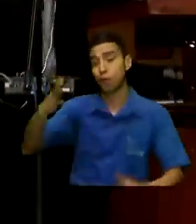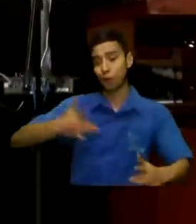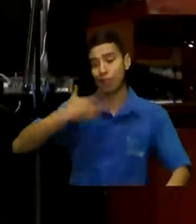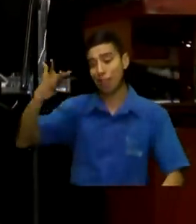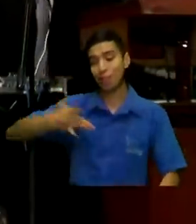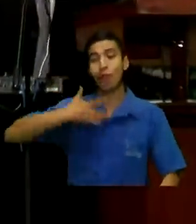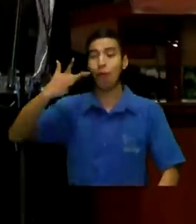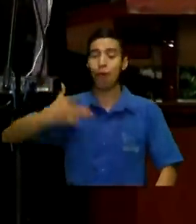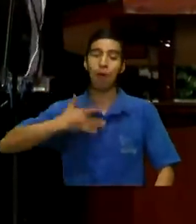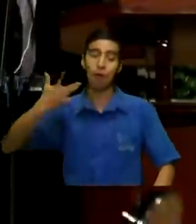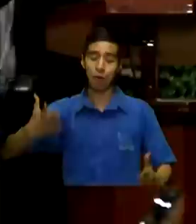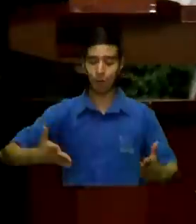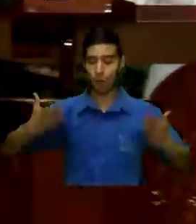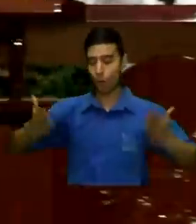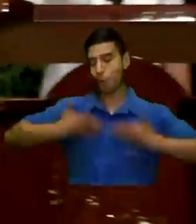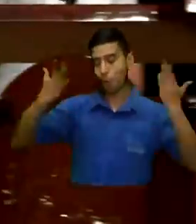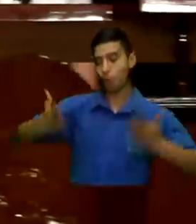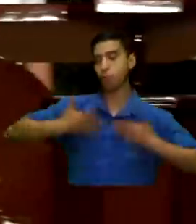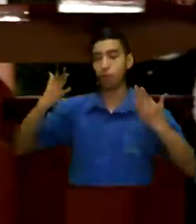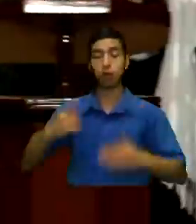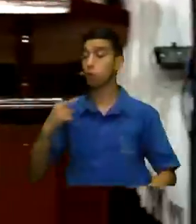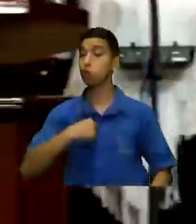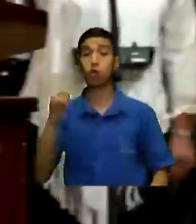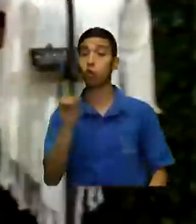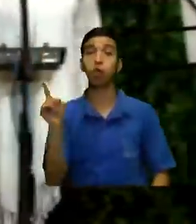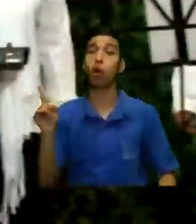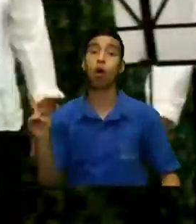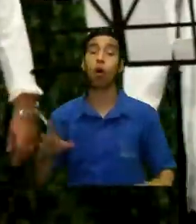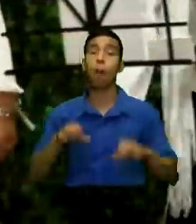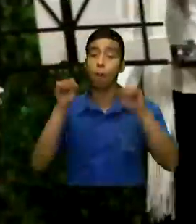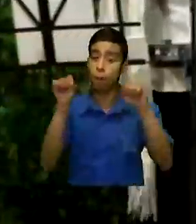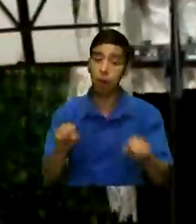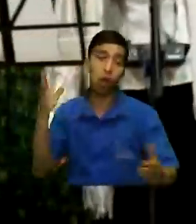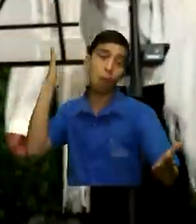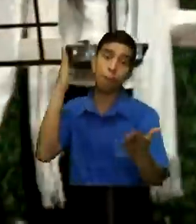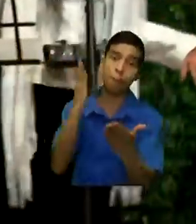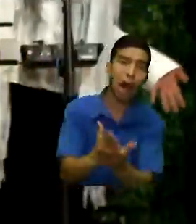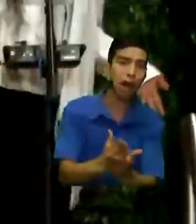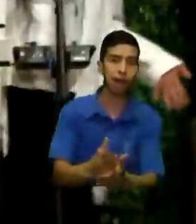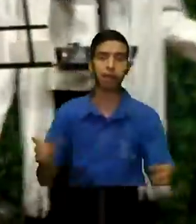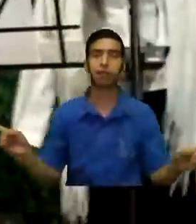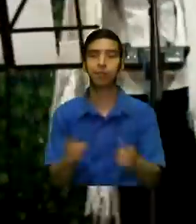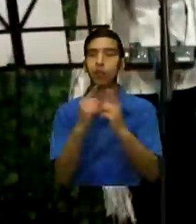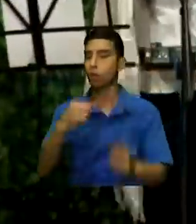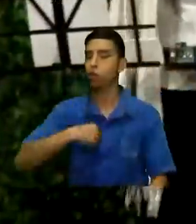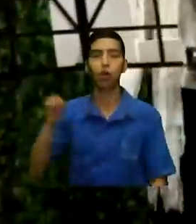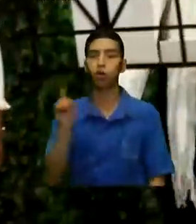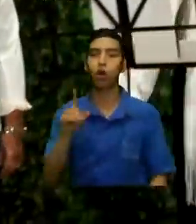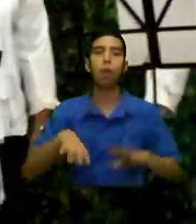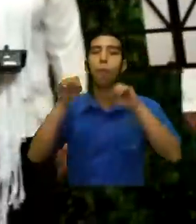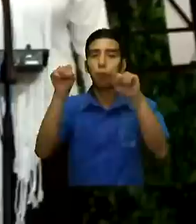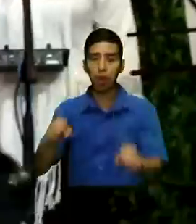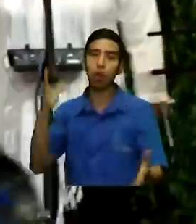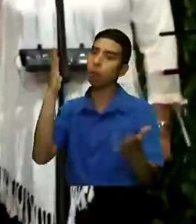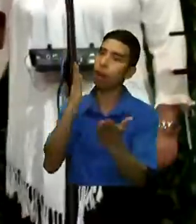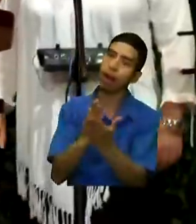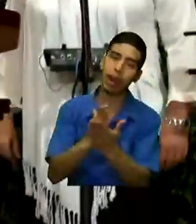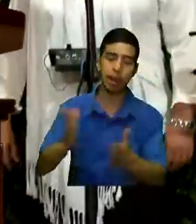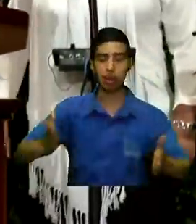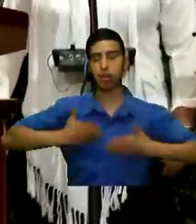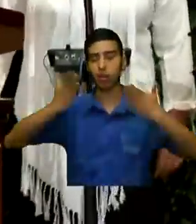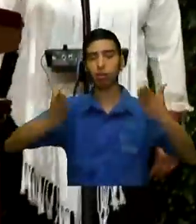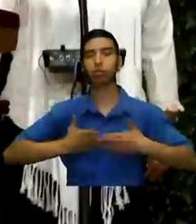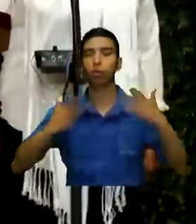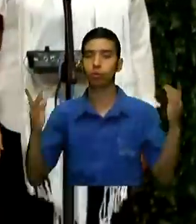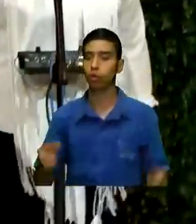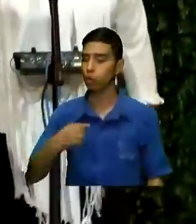parar. Hay un gozo que no puedo parar. Hay un gozo que no puedo parar. Hay un